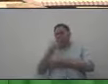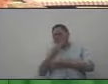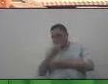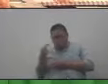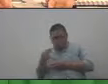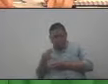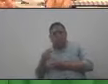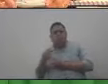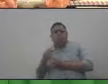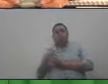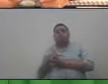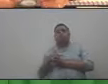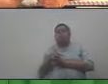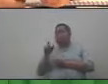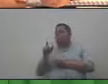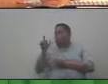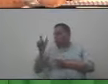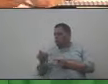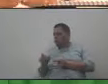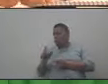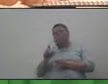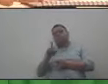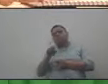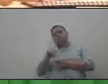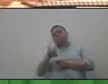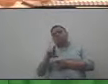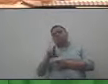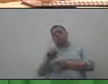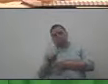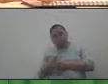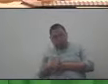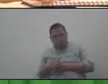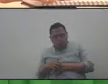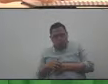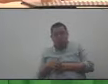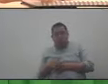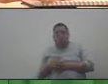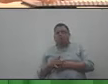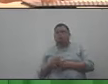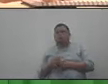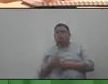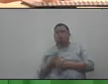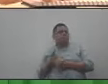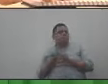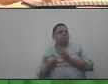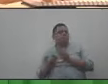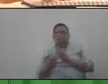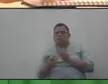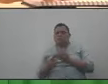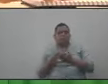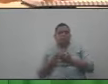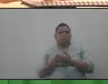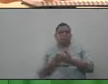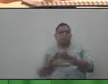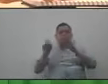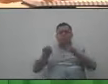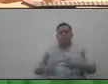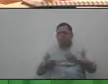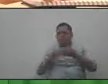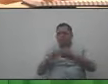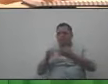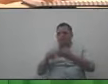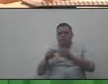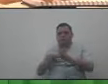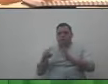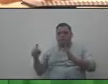que siempre tuvo la doctora Nuria, no fue fácil tener la viabilidad técnica por